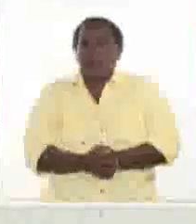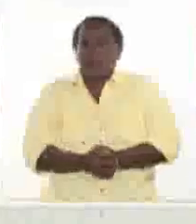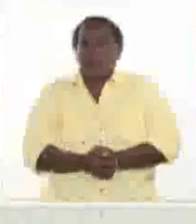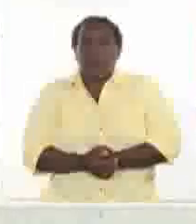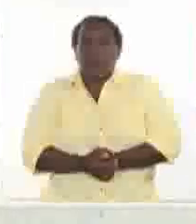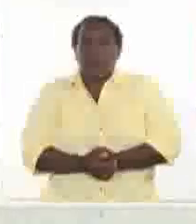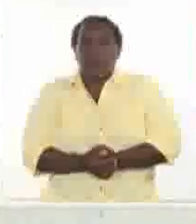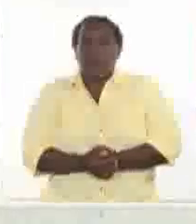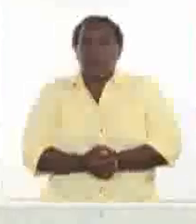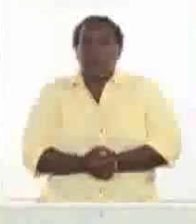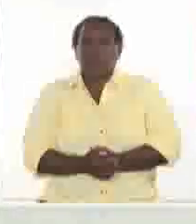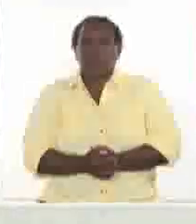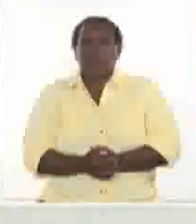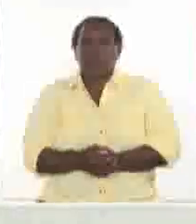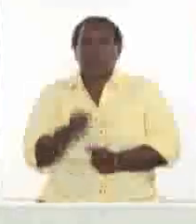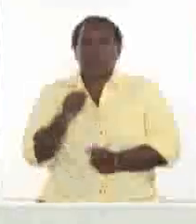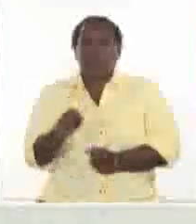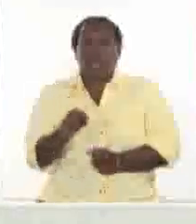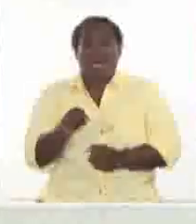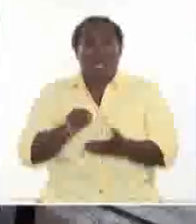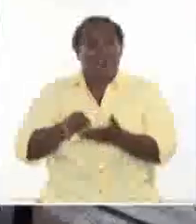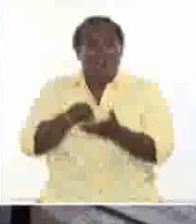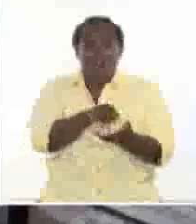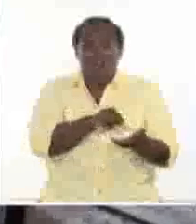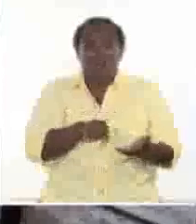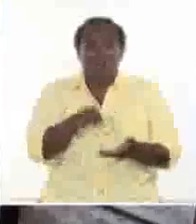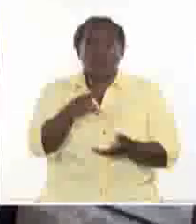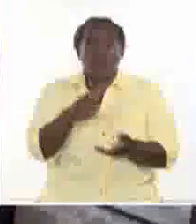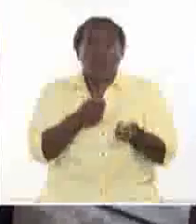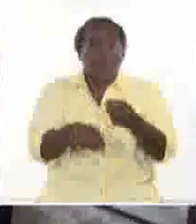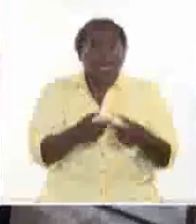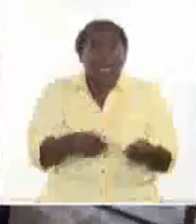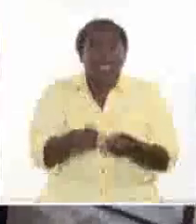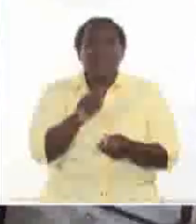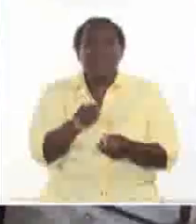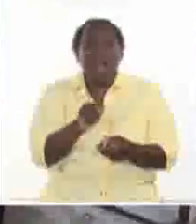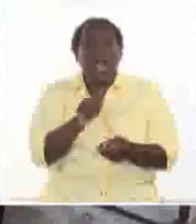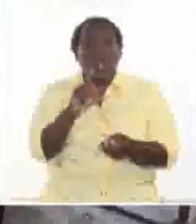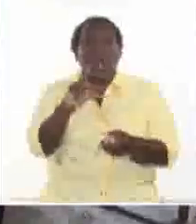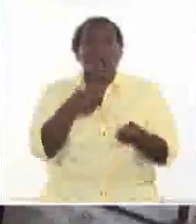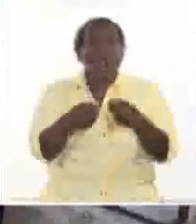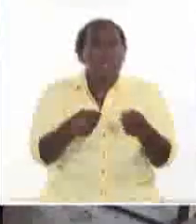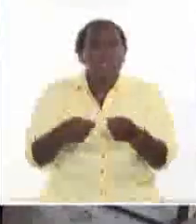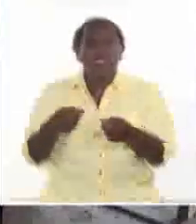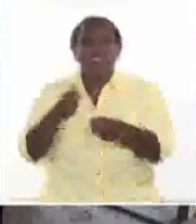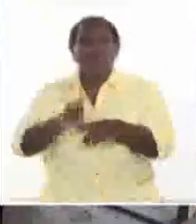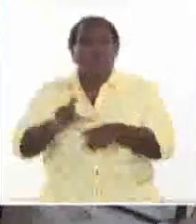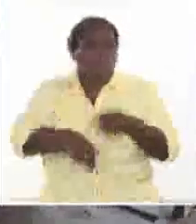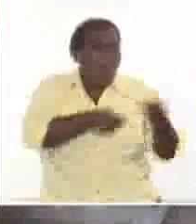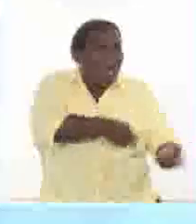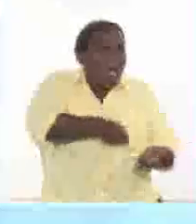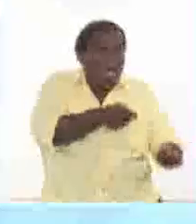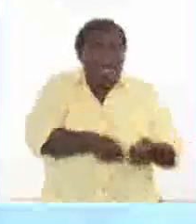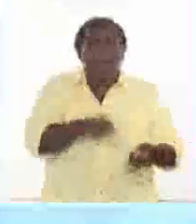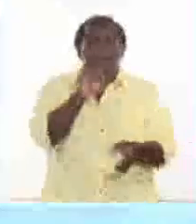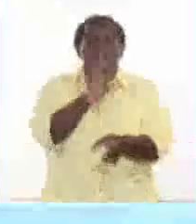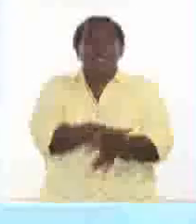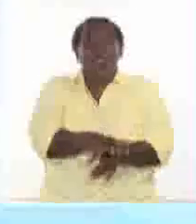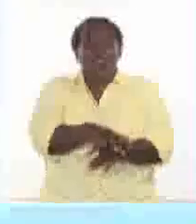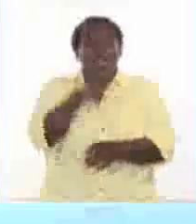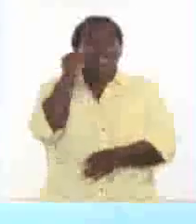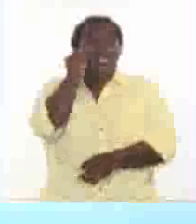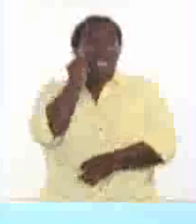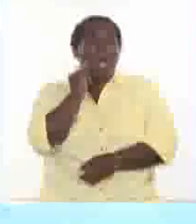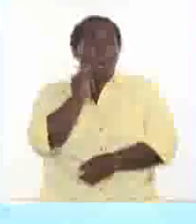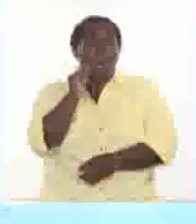Con un recorrido por puntos de ventas y entidades del comercio donde se expenden productos agropecuarios, inició en Sagua de Tánamo el intercambio